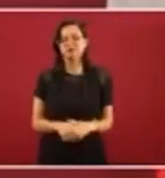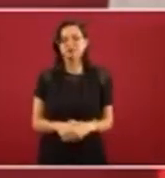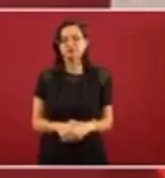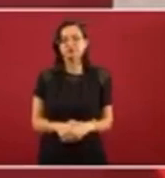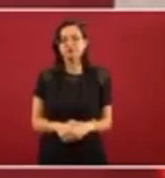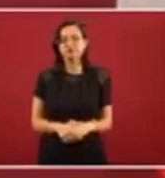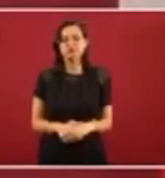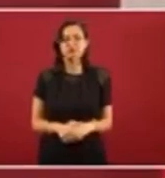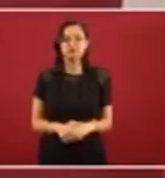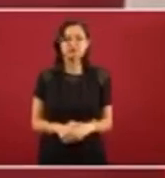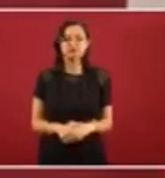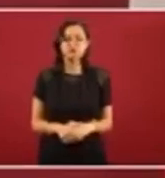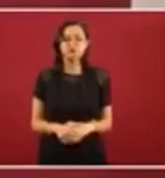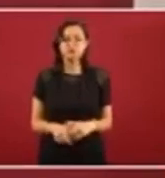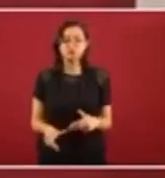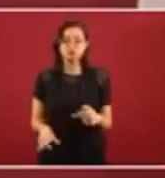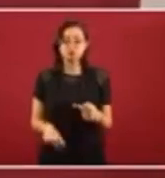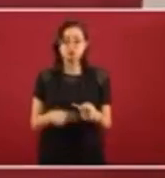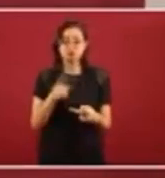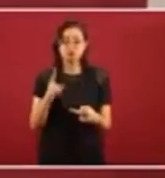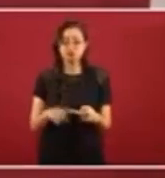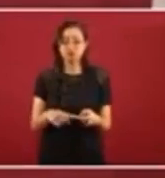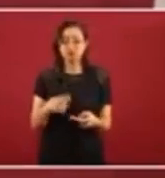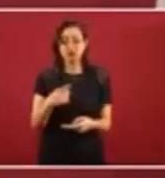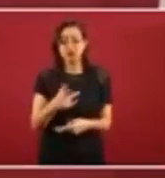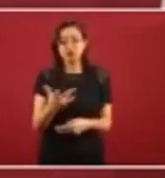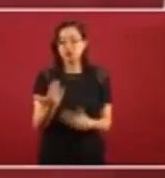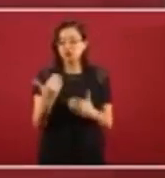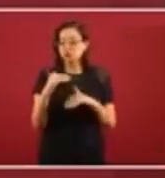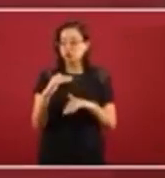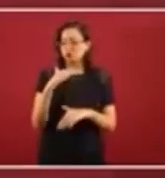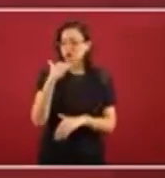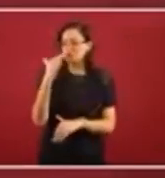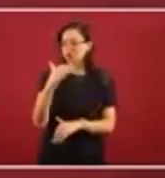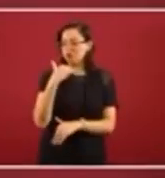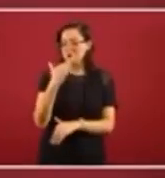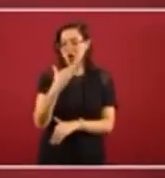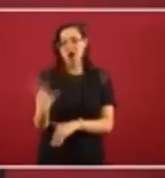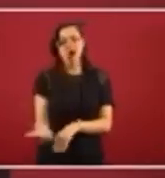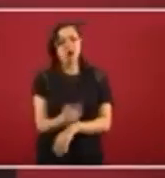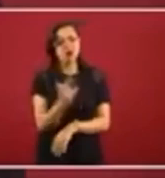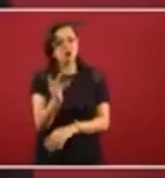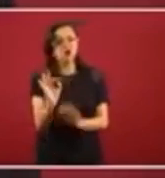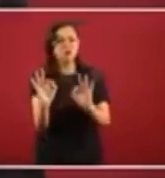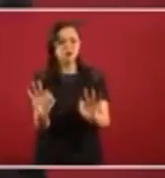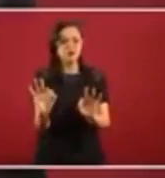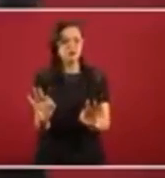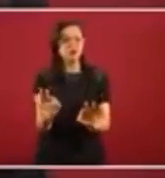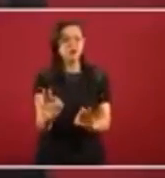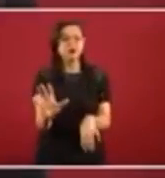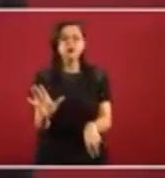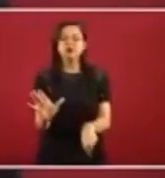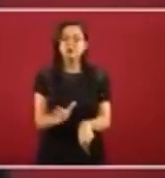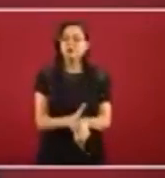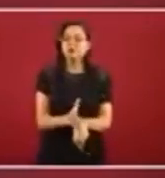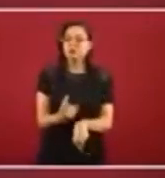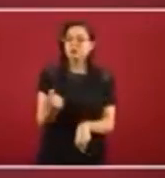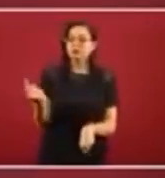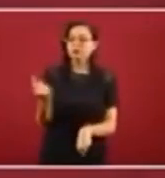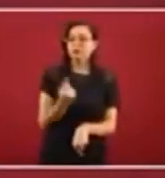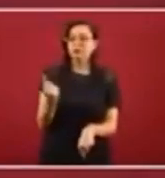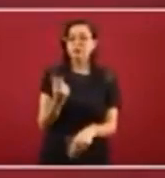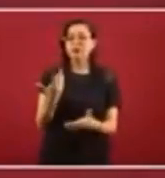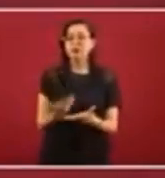Acerca de la corrupción, qué buena pregunta, porque cuando había una